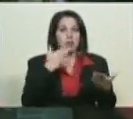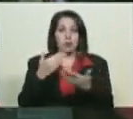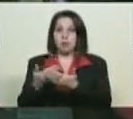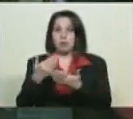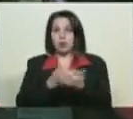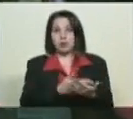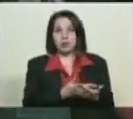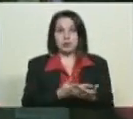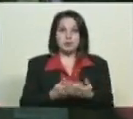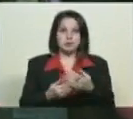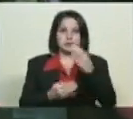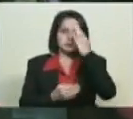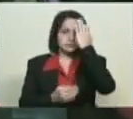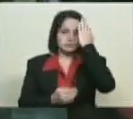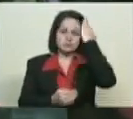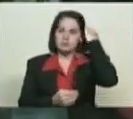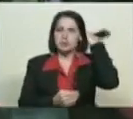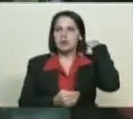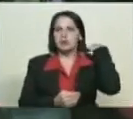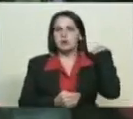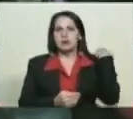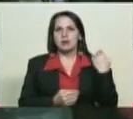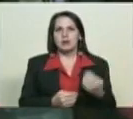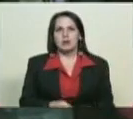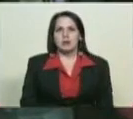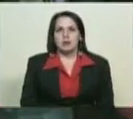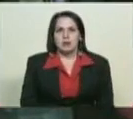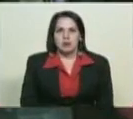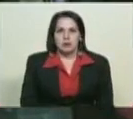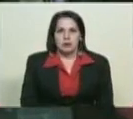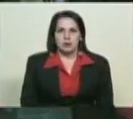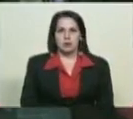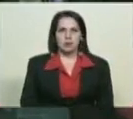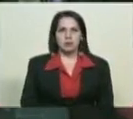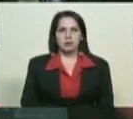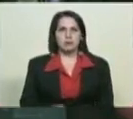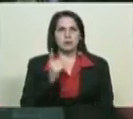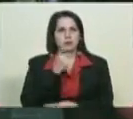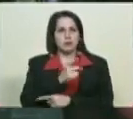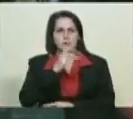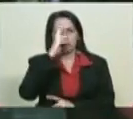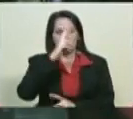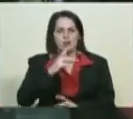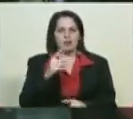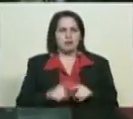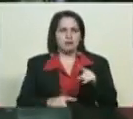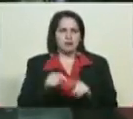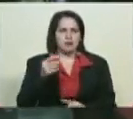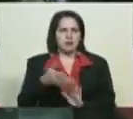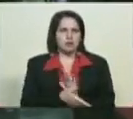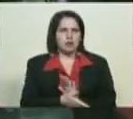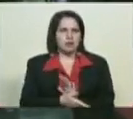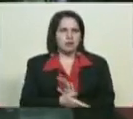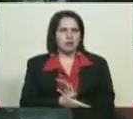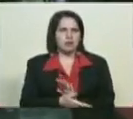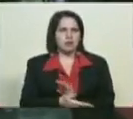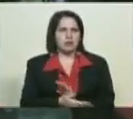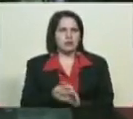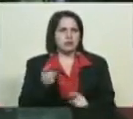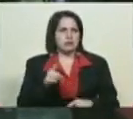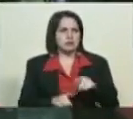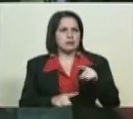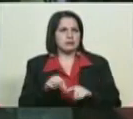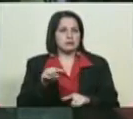Consejo Nacional Electoral. Hay que respetar siempre las instituciones y creo que el Consejo Nacional Electoral ha